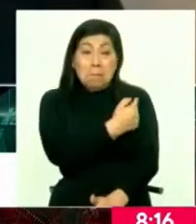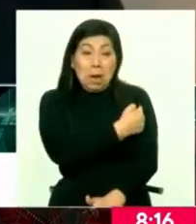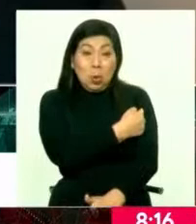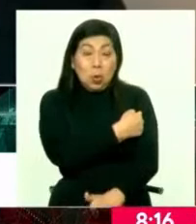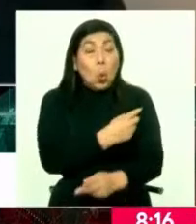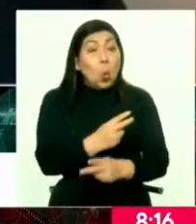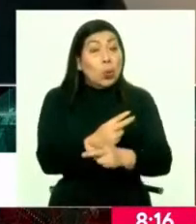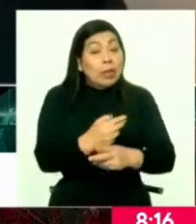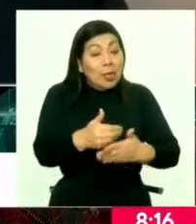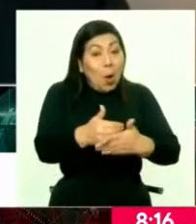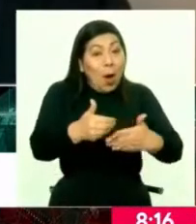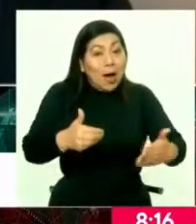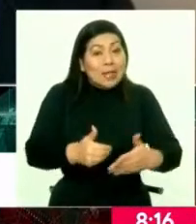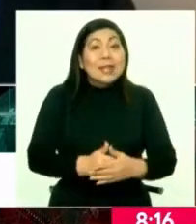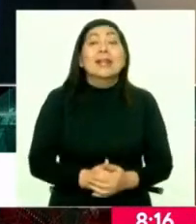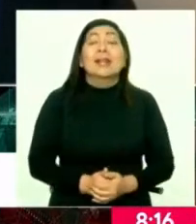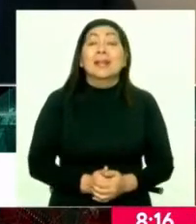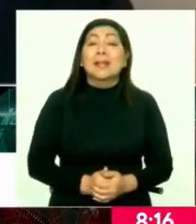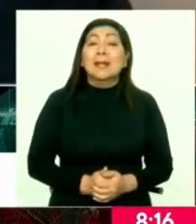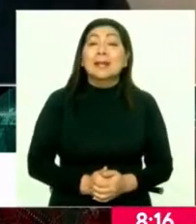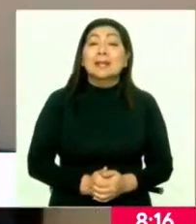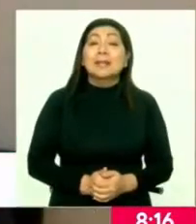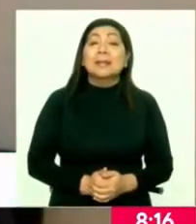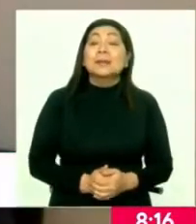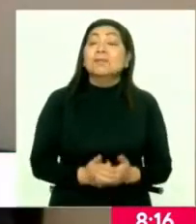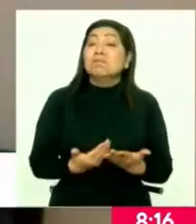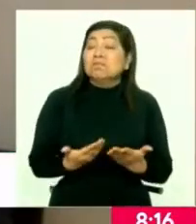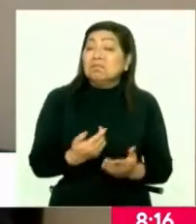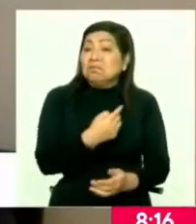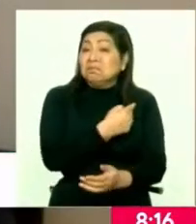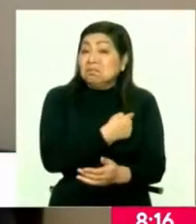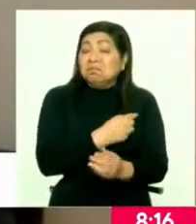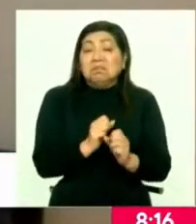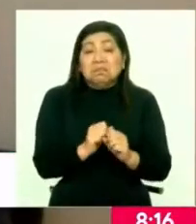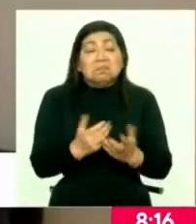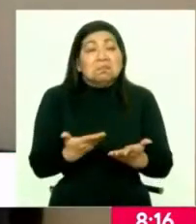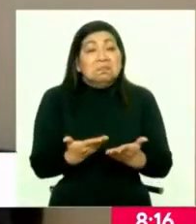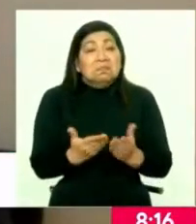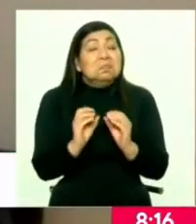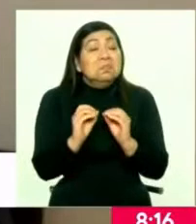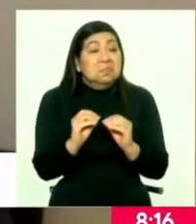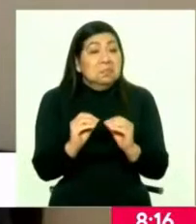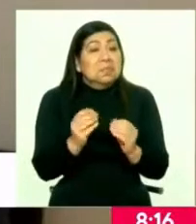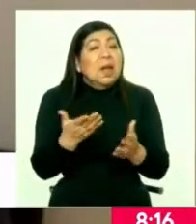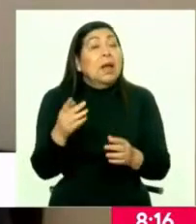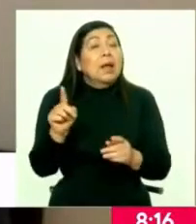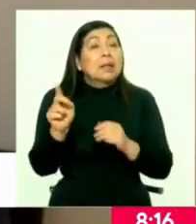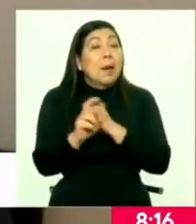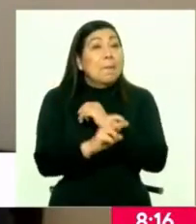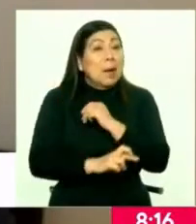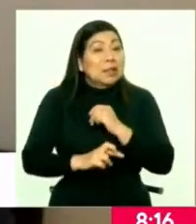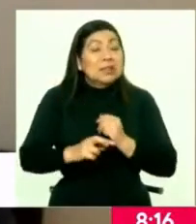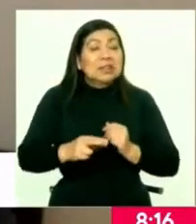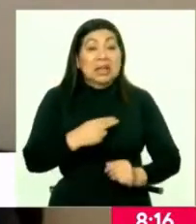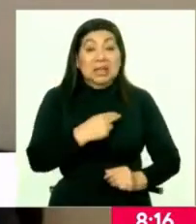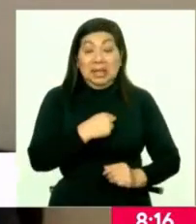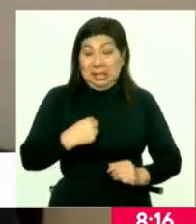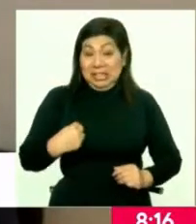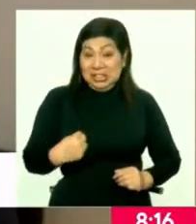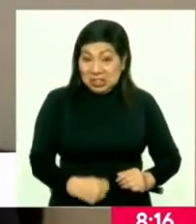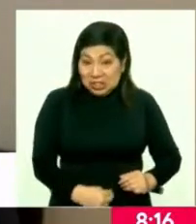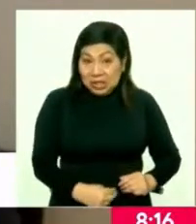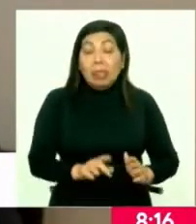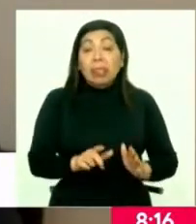de prevención en realidad, ¿no? Sí, es una vacuna inhalatoria que ha sido autorizada en China y en la India.